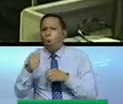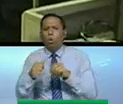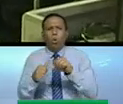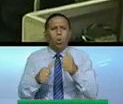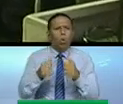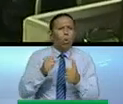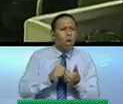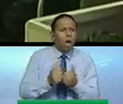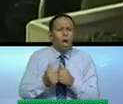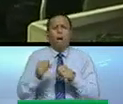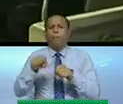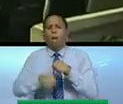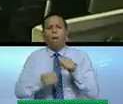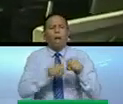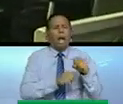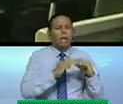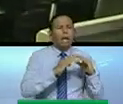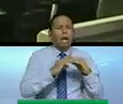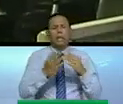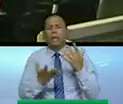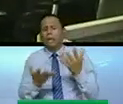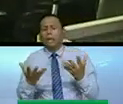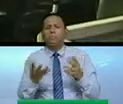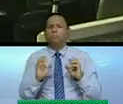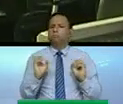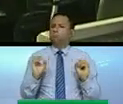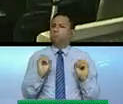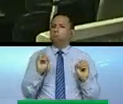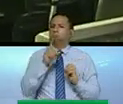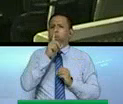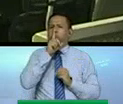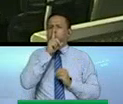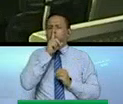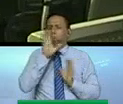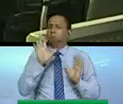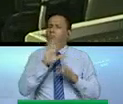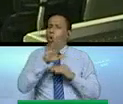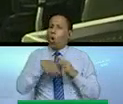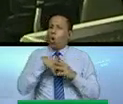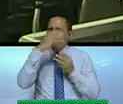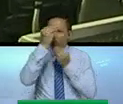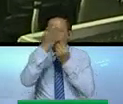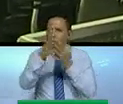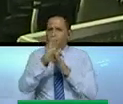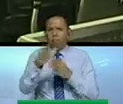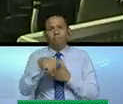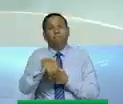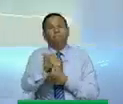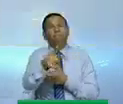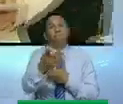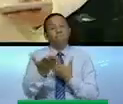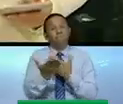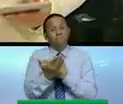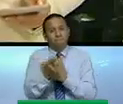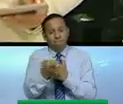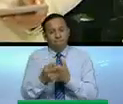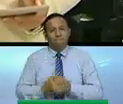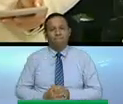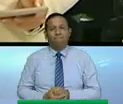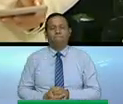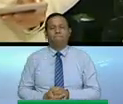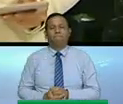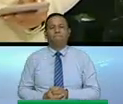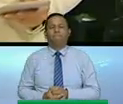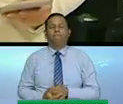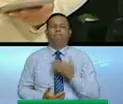afectación en viviendas o en predios, en bienes privados. Es lo que puedo informarles por ahora. Ustedes tienen más noticias de Estudios Centrales. Que